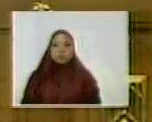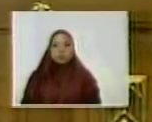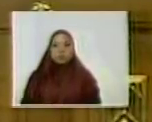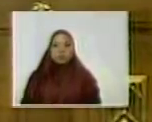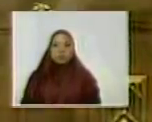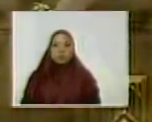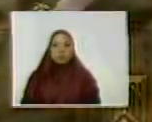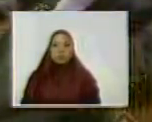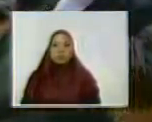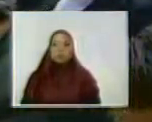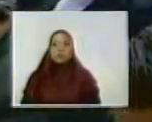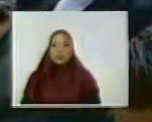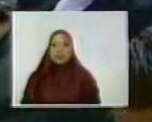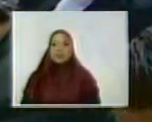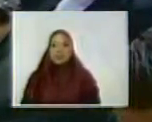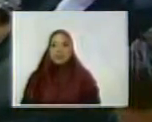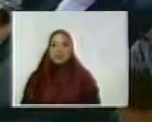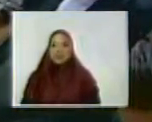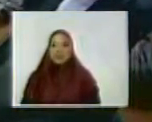atención.